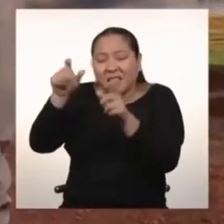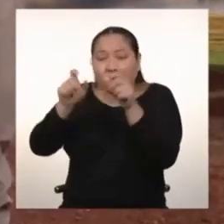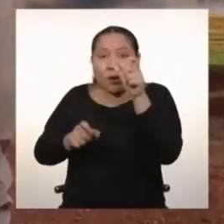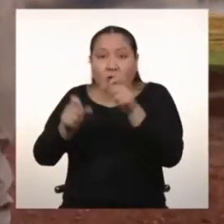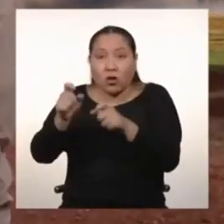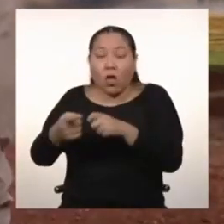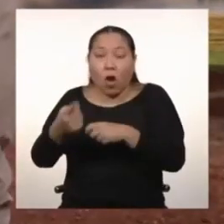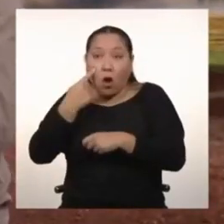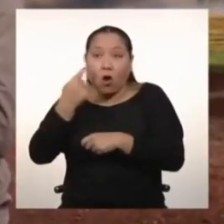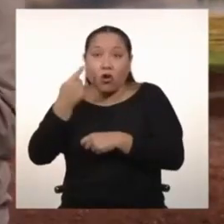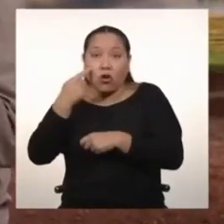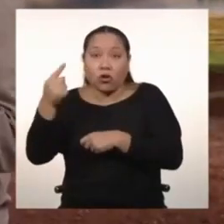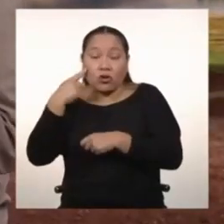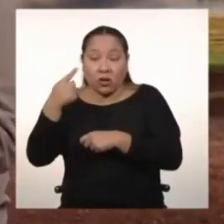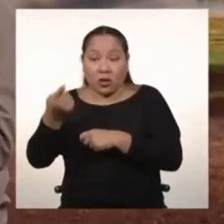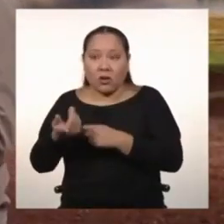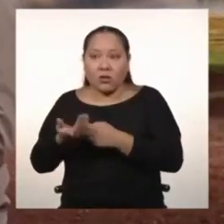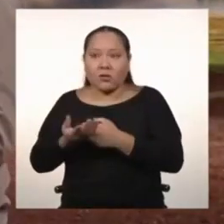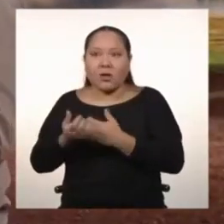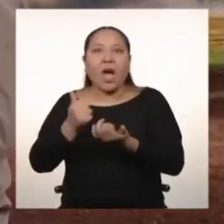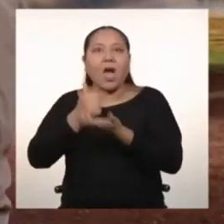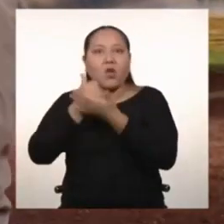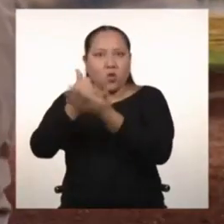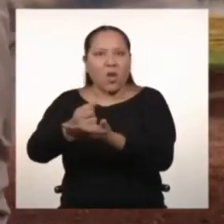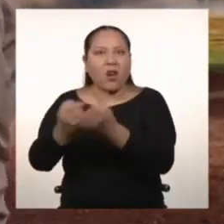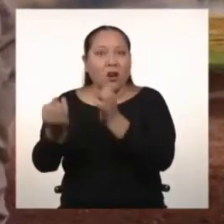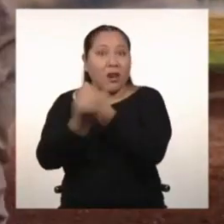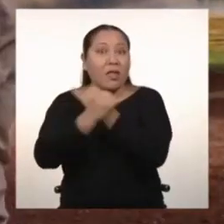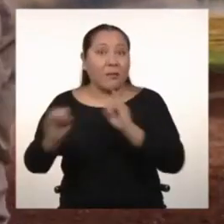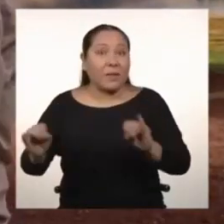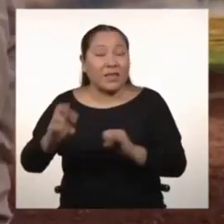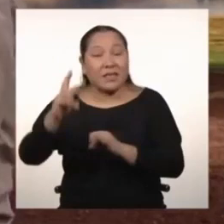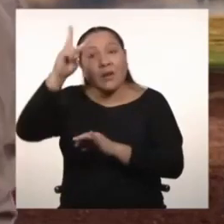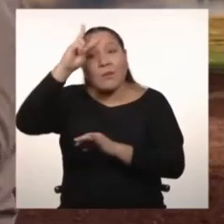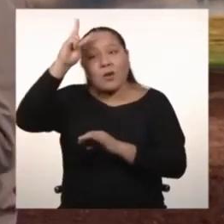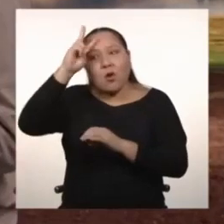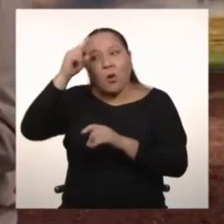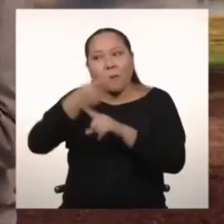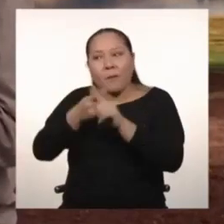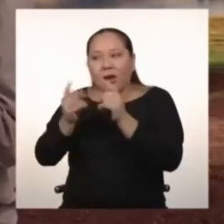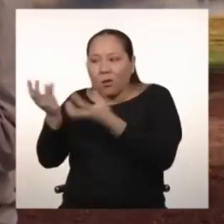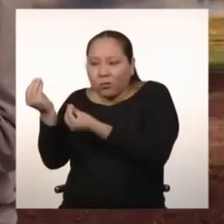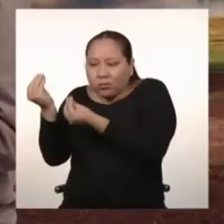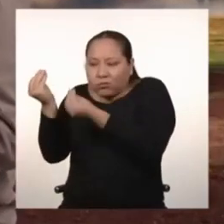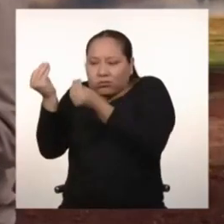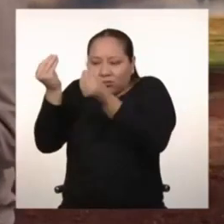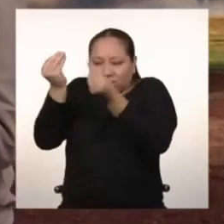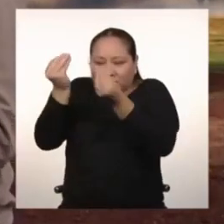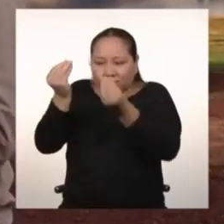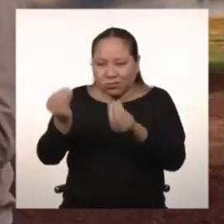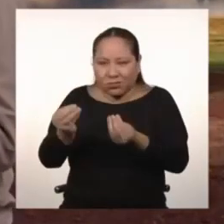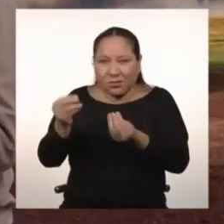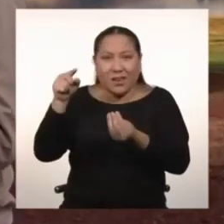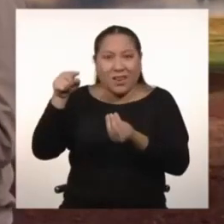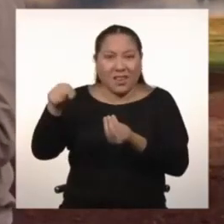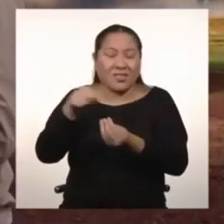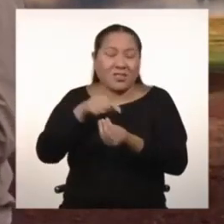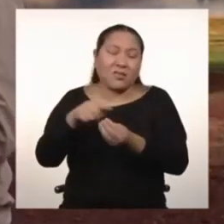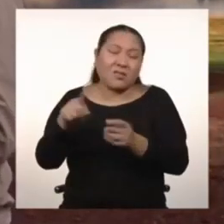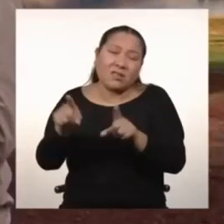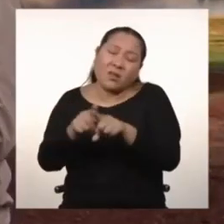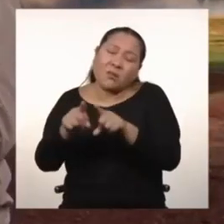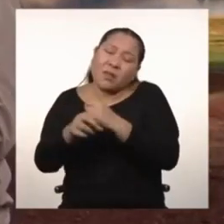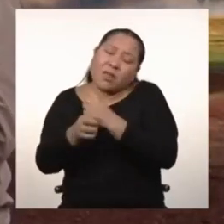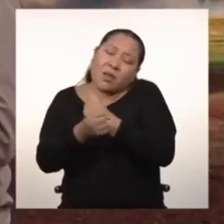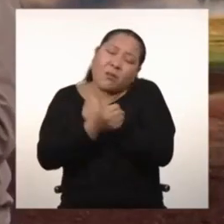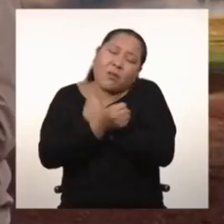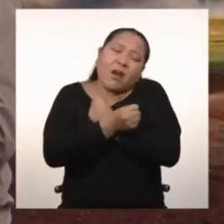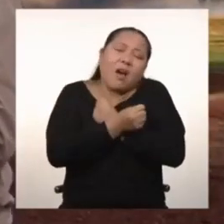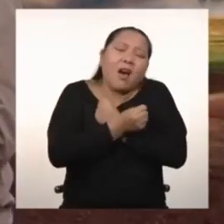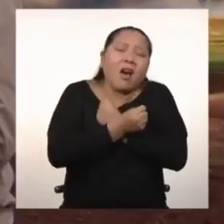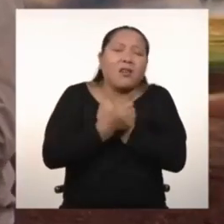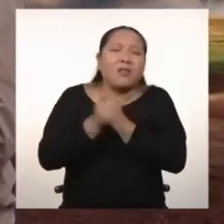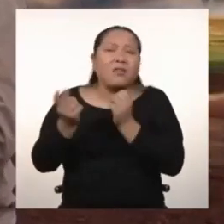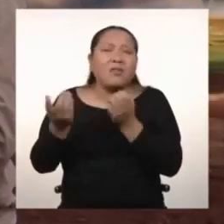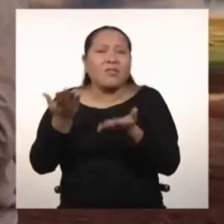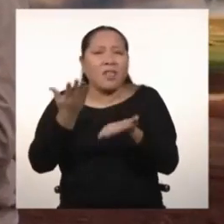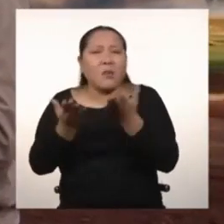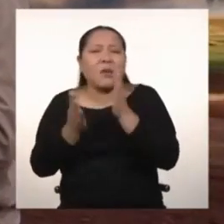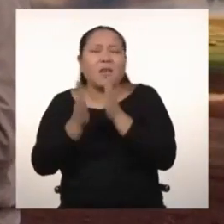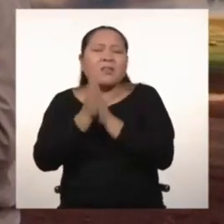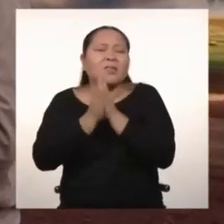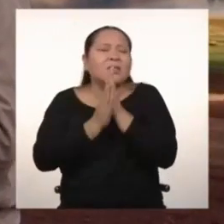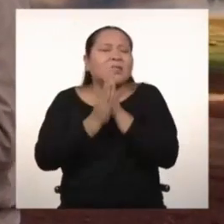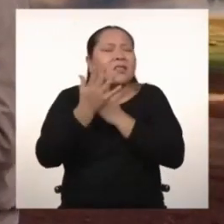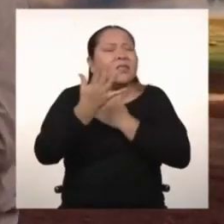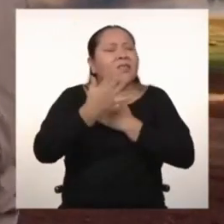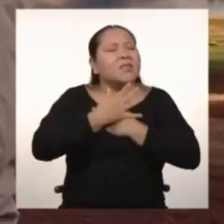la patria, a estos personajes míticos que también sintieron, también amaron, también tuvieron deseos